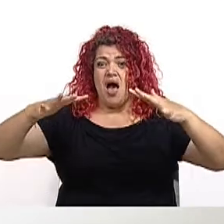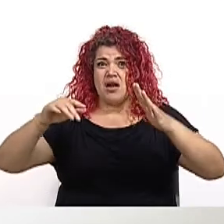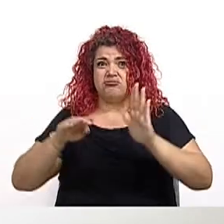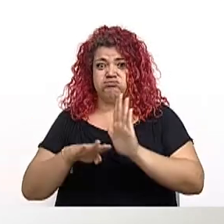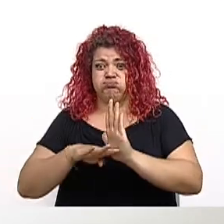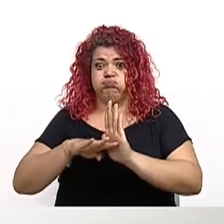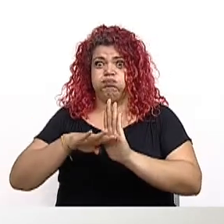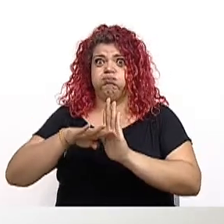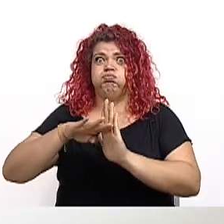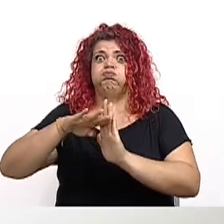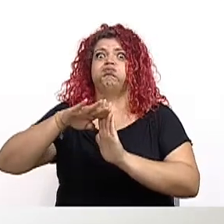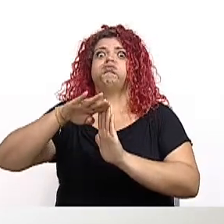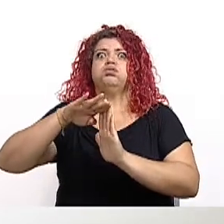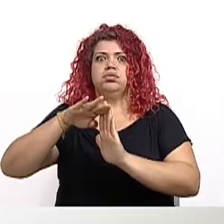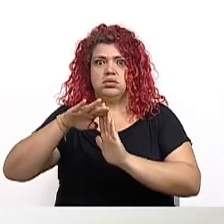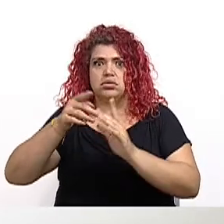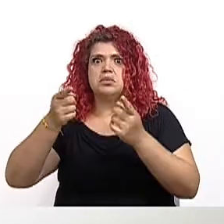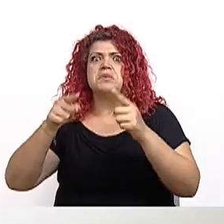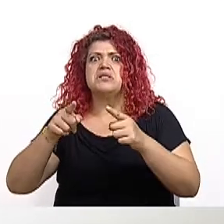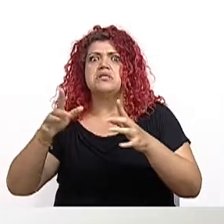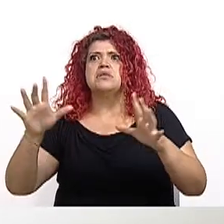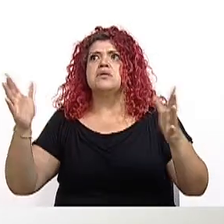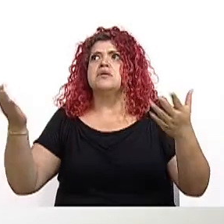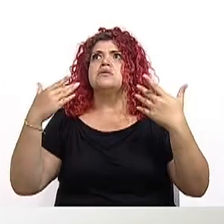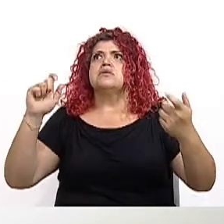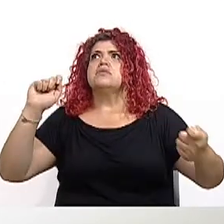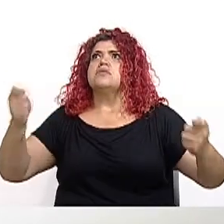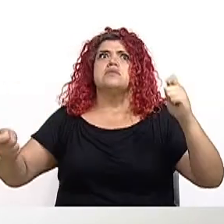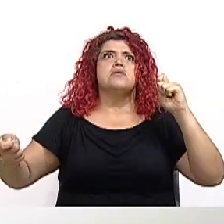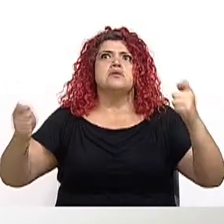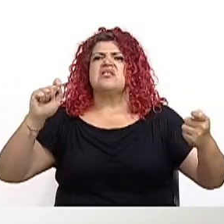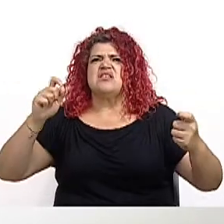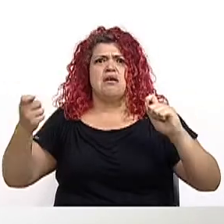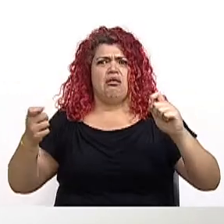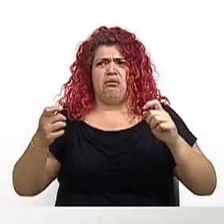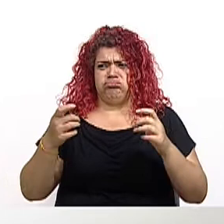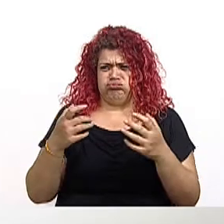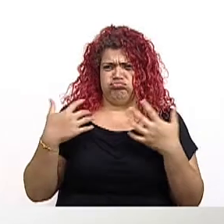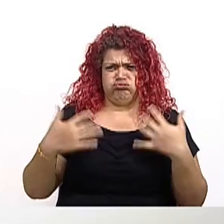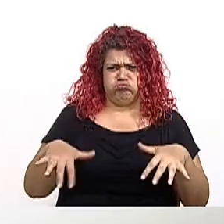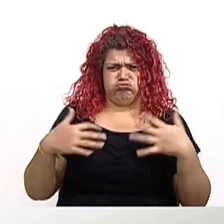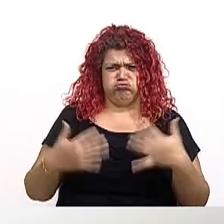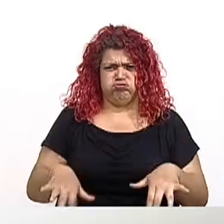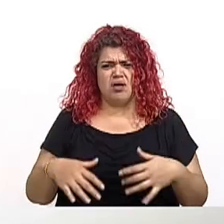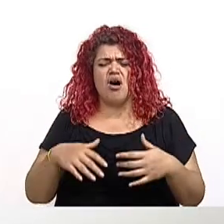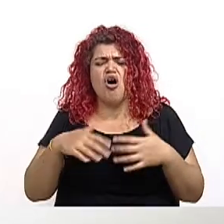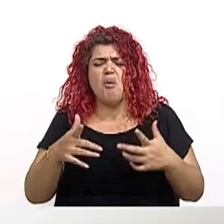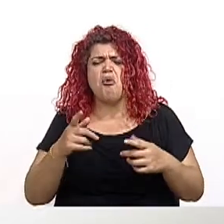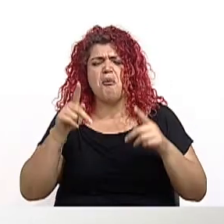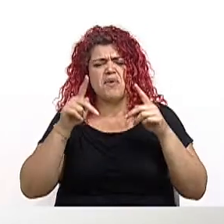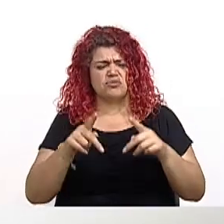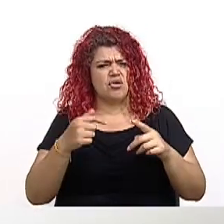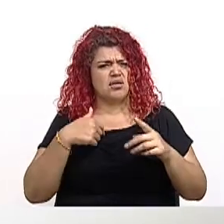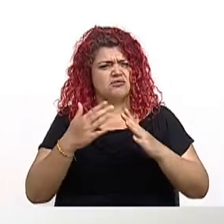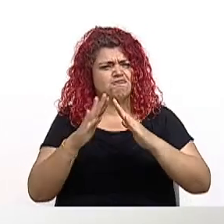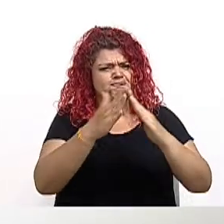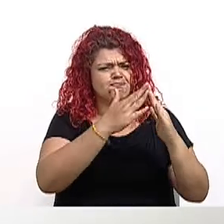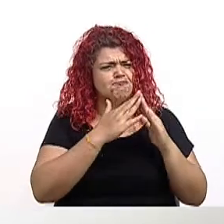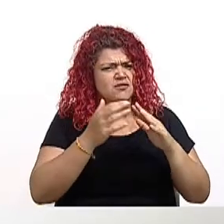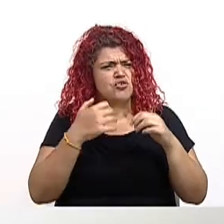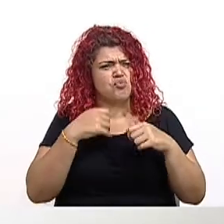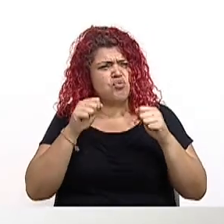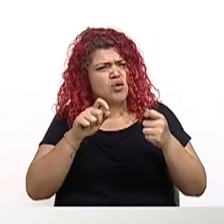los acontecimientos climáticos extremos. ¿Qué debe considerar un urbanista para hacer que estas ciudades puedan adaptarse al cambio